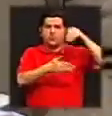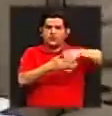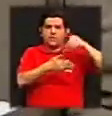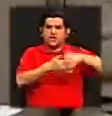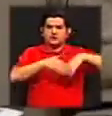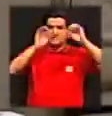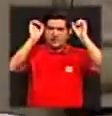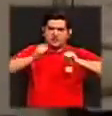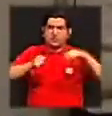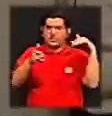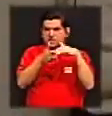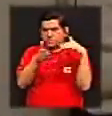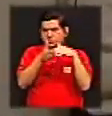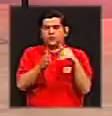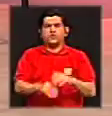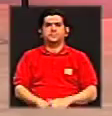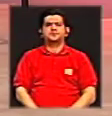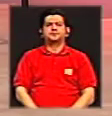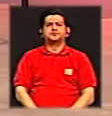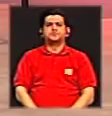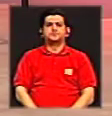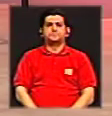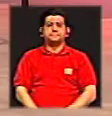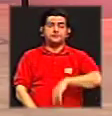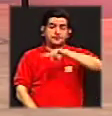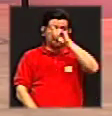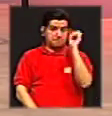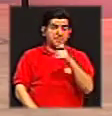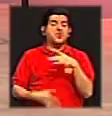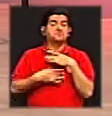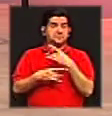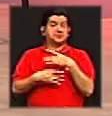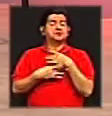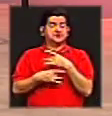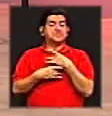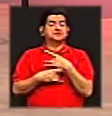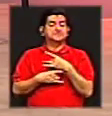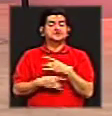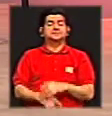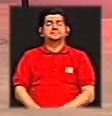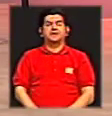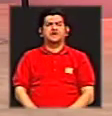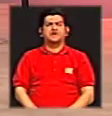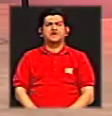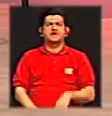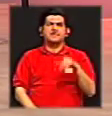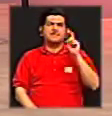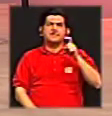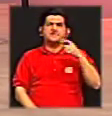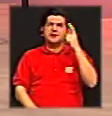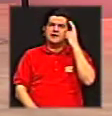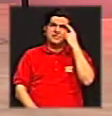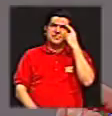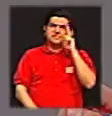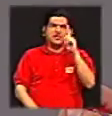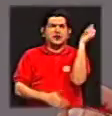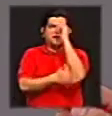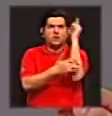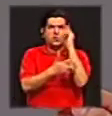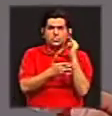forma en un estudio. Es una pregunta muy interesante. Habría que plantear cierto